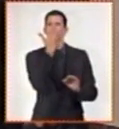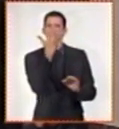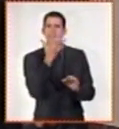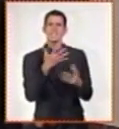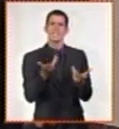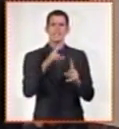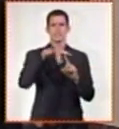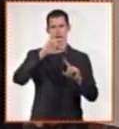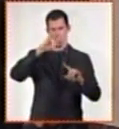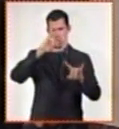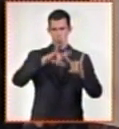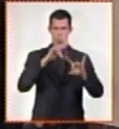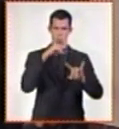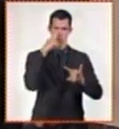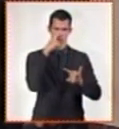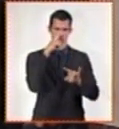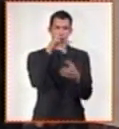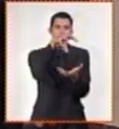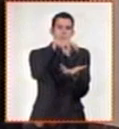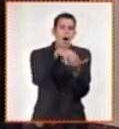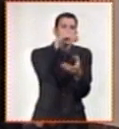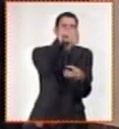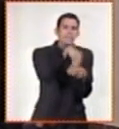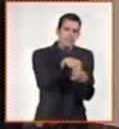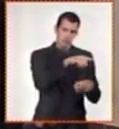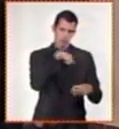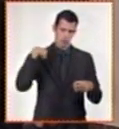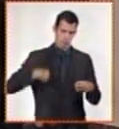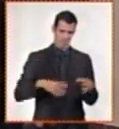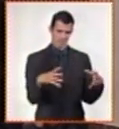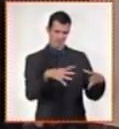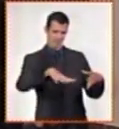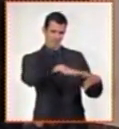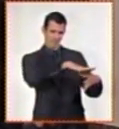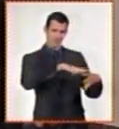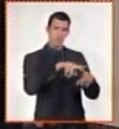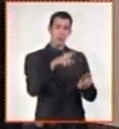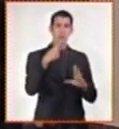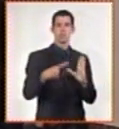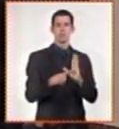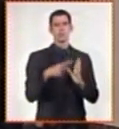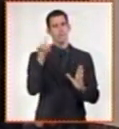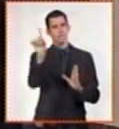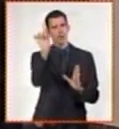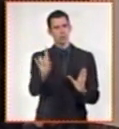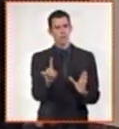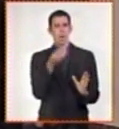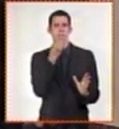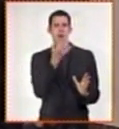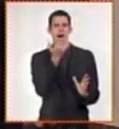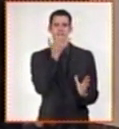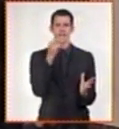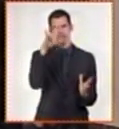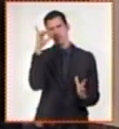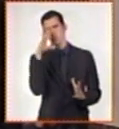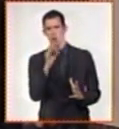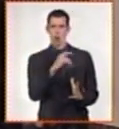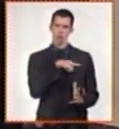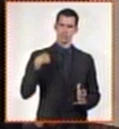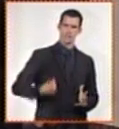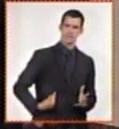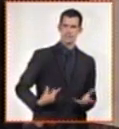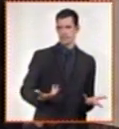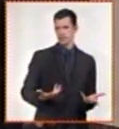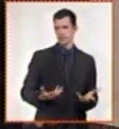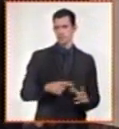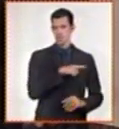más sensible e importante en las relaciones China-Estados Unidos. El presidente Xi Jinping señaló que si la cuestión de Taiwán no se